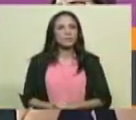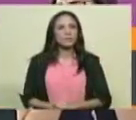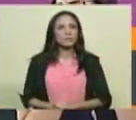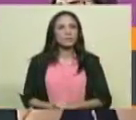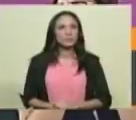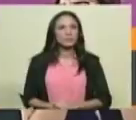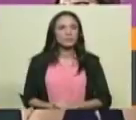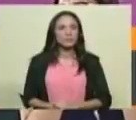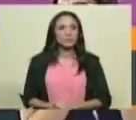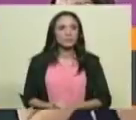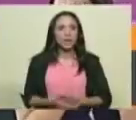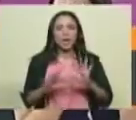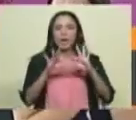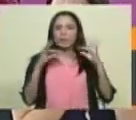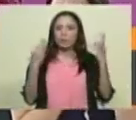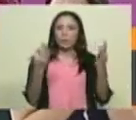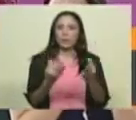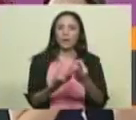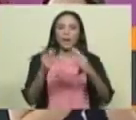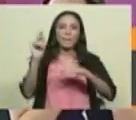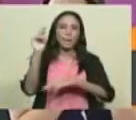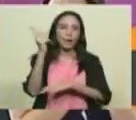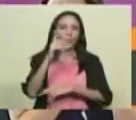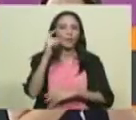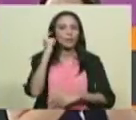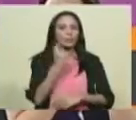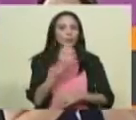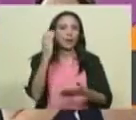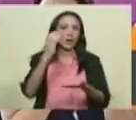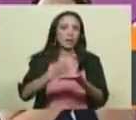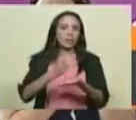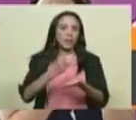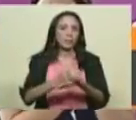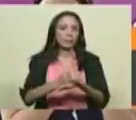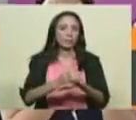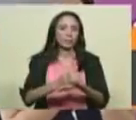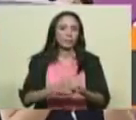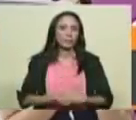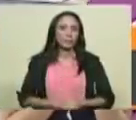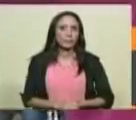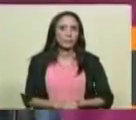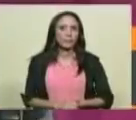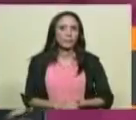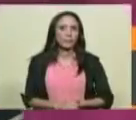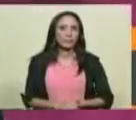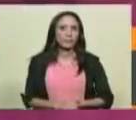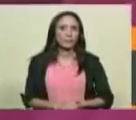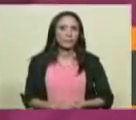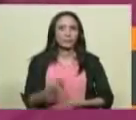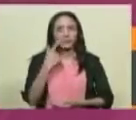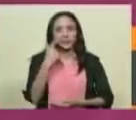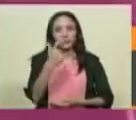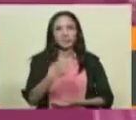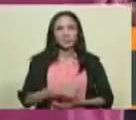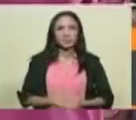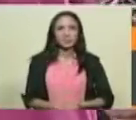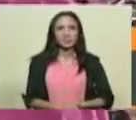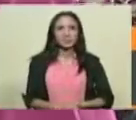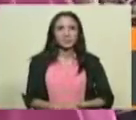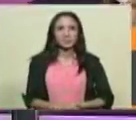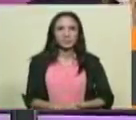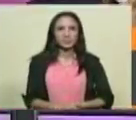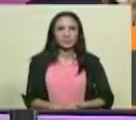Pereira Galvis de la parroquia Sucre de Catia. 3 millones, hogares de la patria, ven acá, hija.